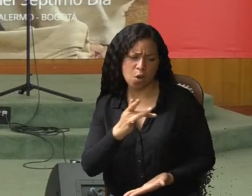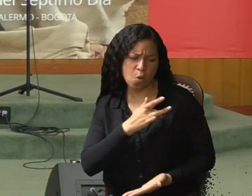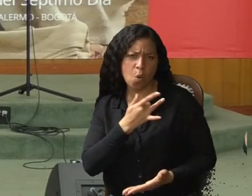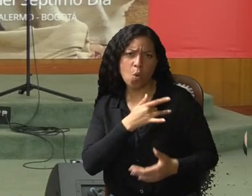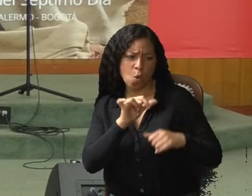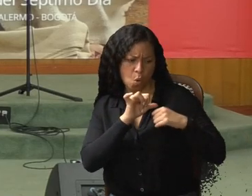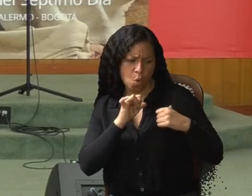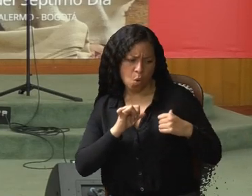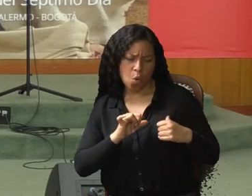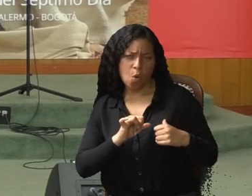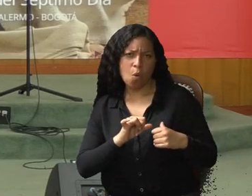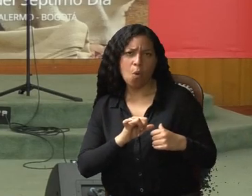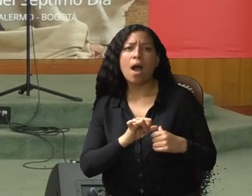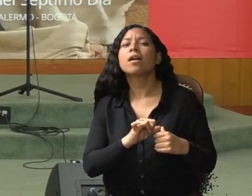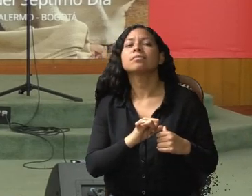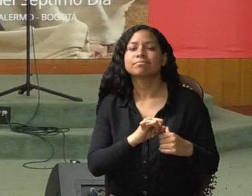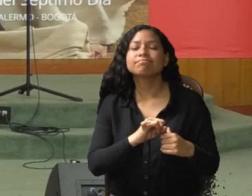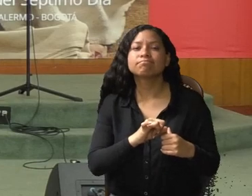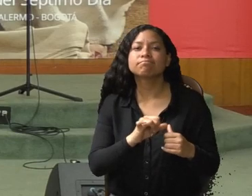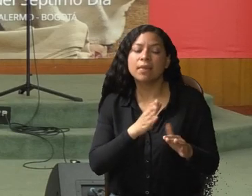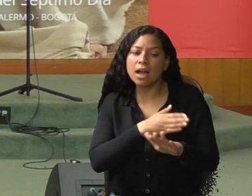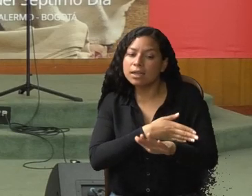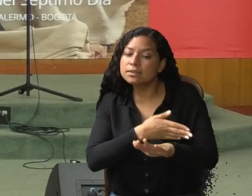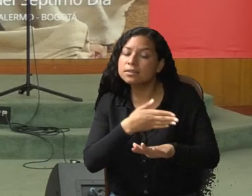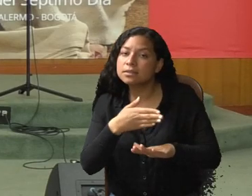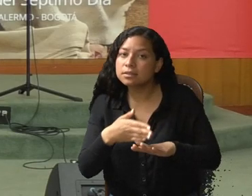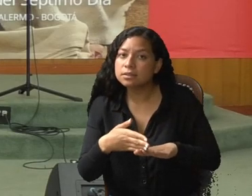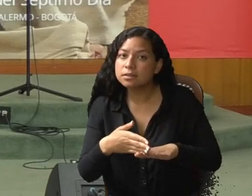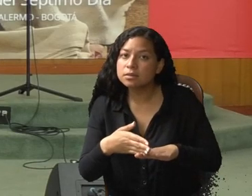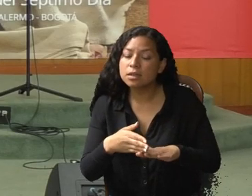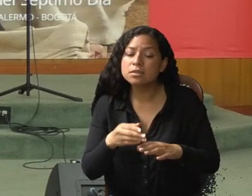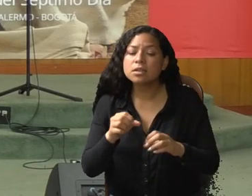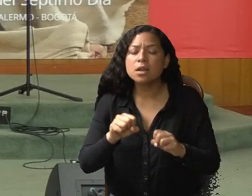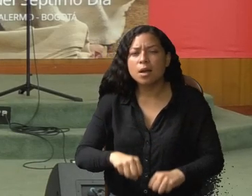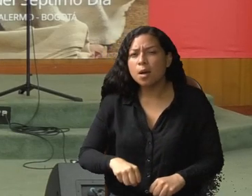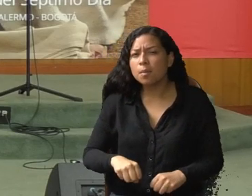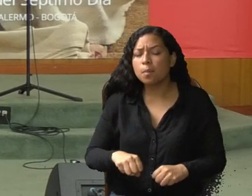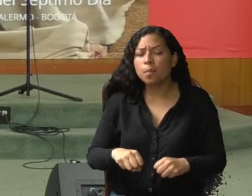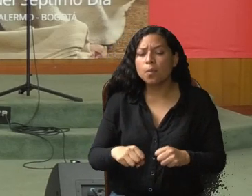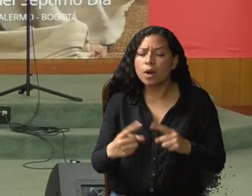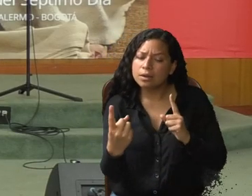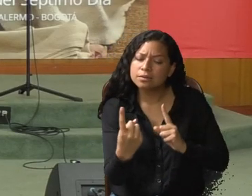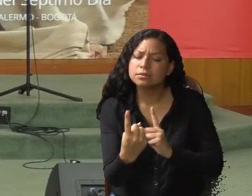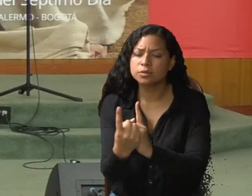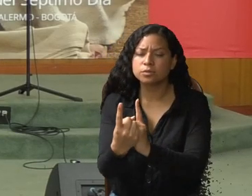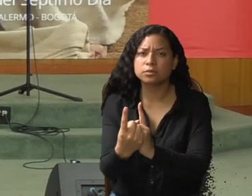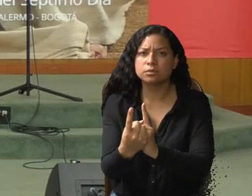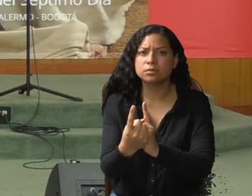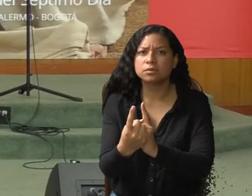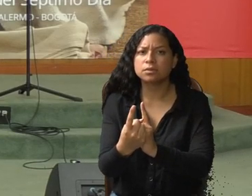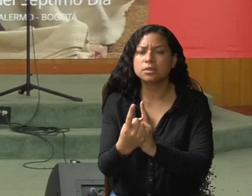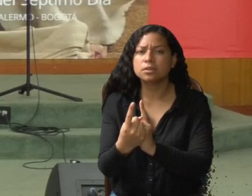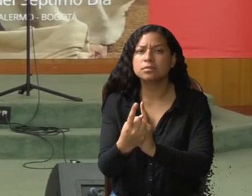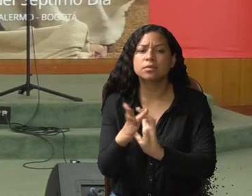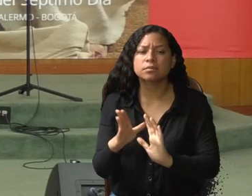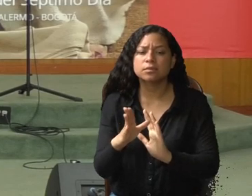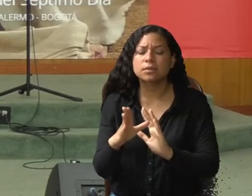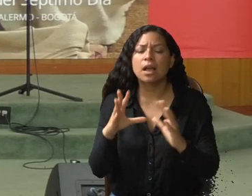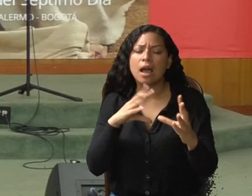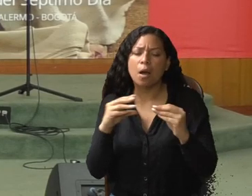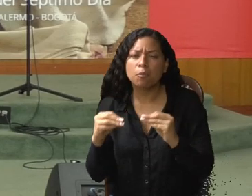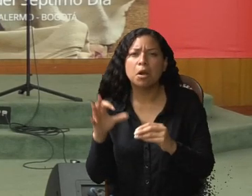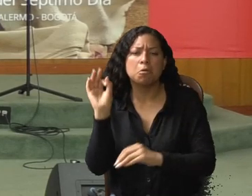literalmente después buscar hablar con uno de los ancianos, o con uno de los pastores, o con uno de los líderes, para exponer tu situación espiritual y